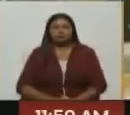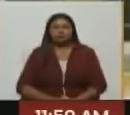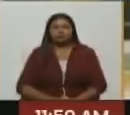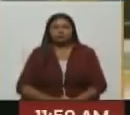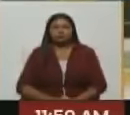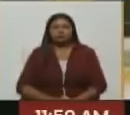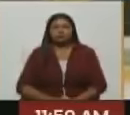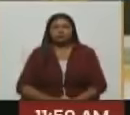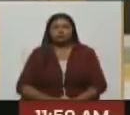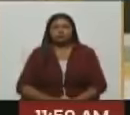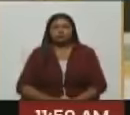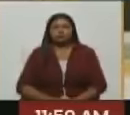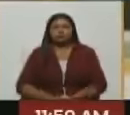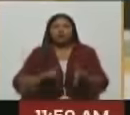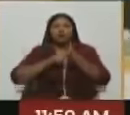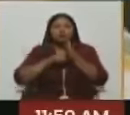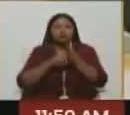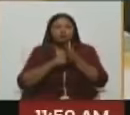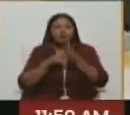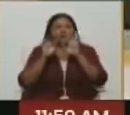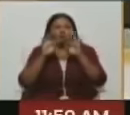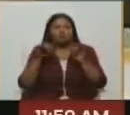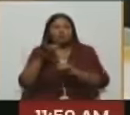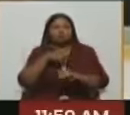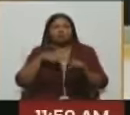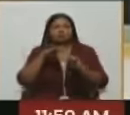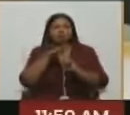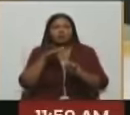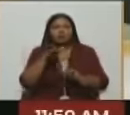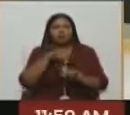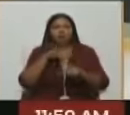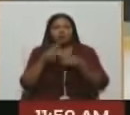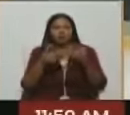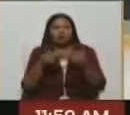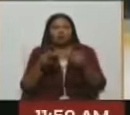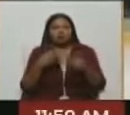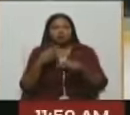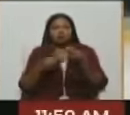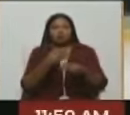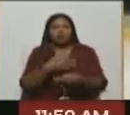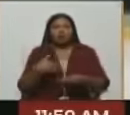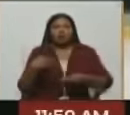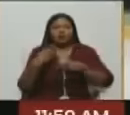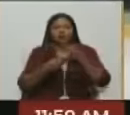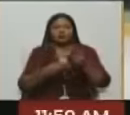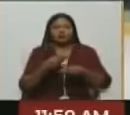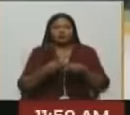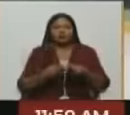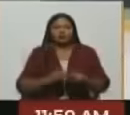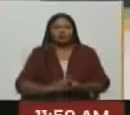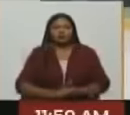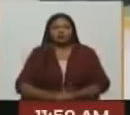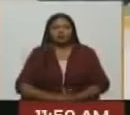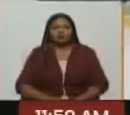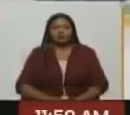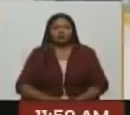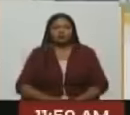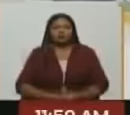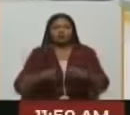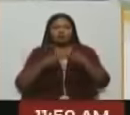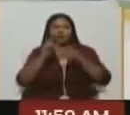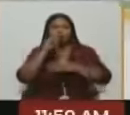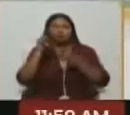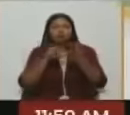forzar a nivel de chantaje y extorsión, como lo quiso hacer la fraudulenta Comisión Nacional de